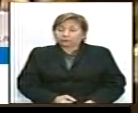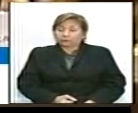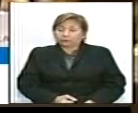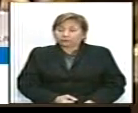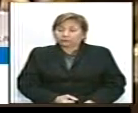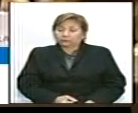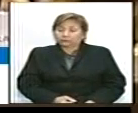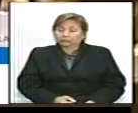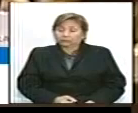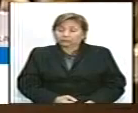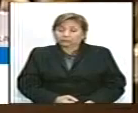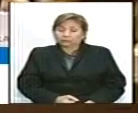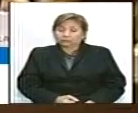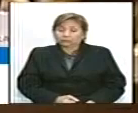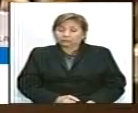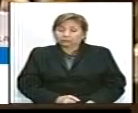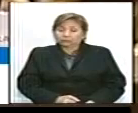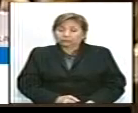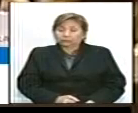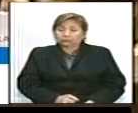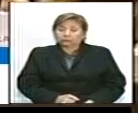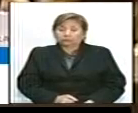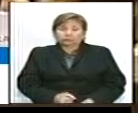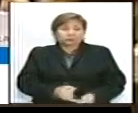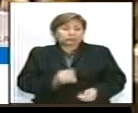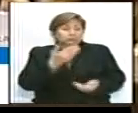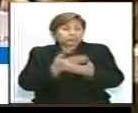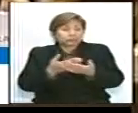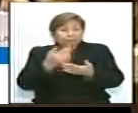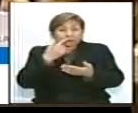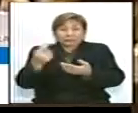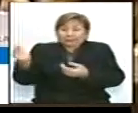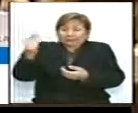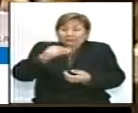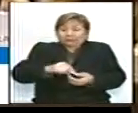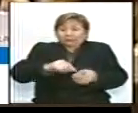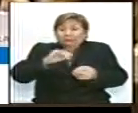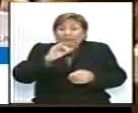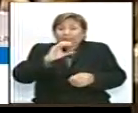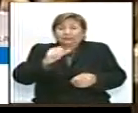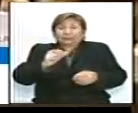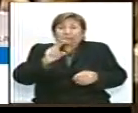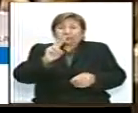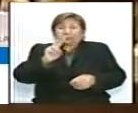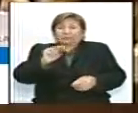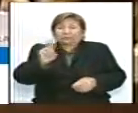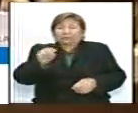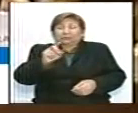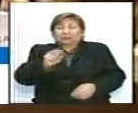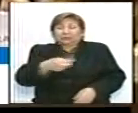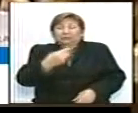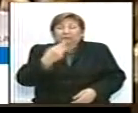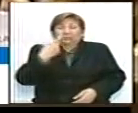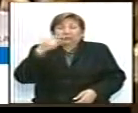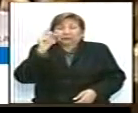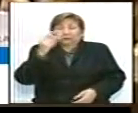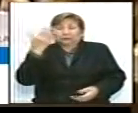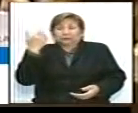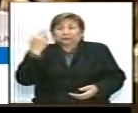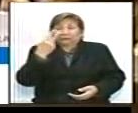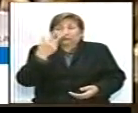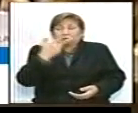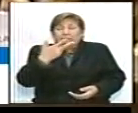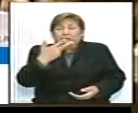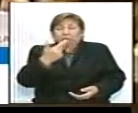siguiente prácticamente ya están los funcionarios de la Contraloría. Pero hay 22 millones que se gastaron hace dos o tres gobiernos